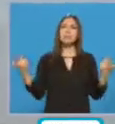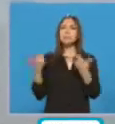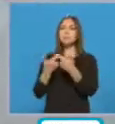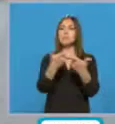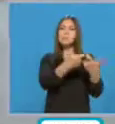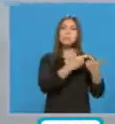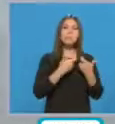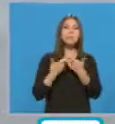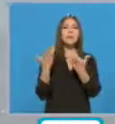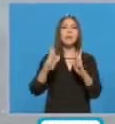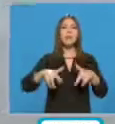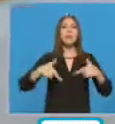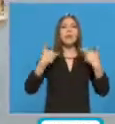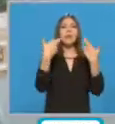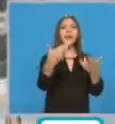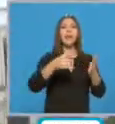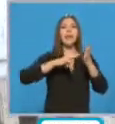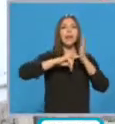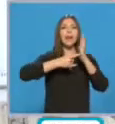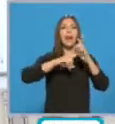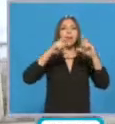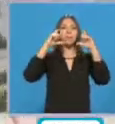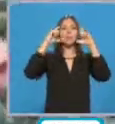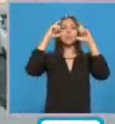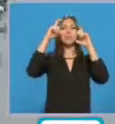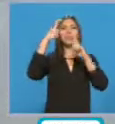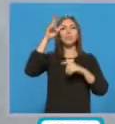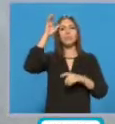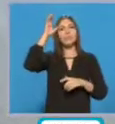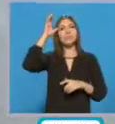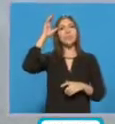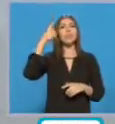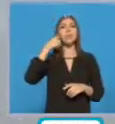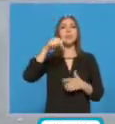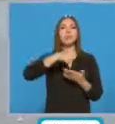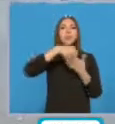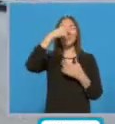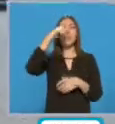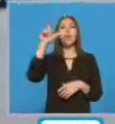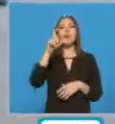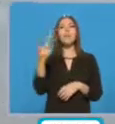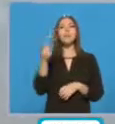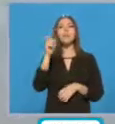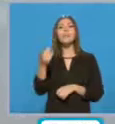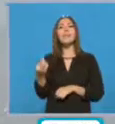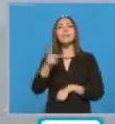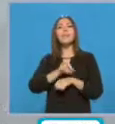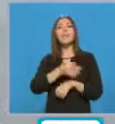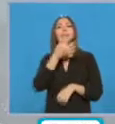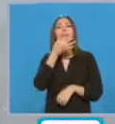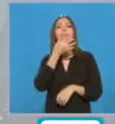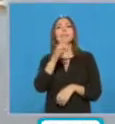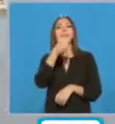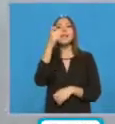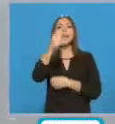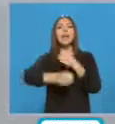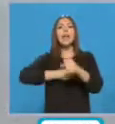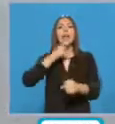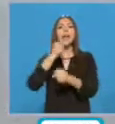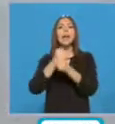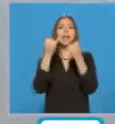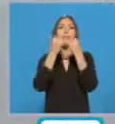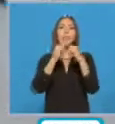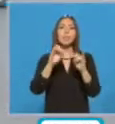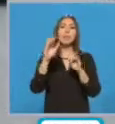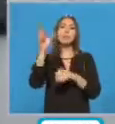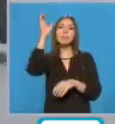reloj chino a la Ciudad de México en las fiestas del centenario de la independencia. Hoy, tío Alberto, vamos a